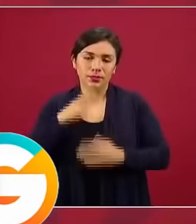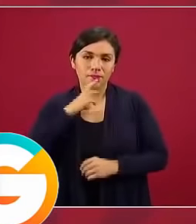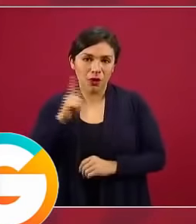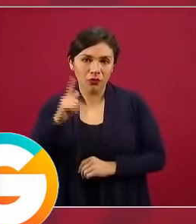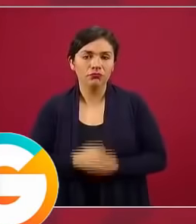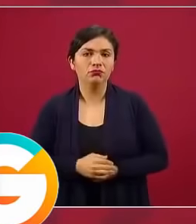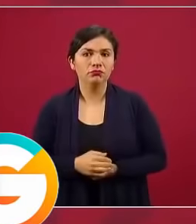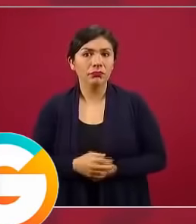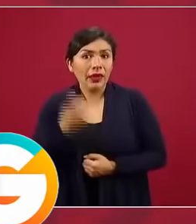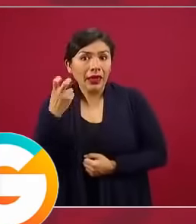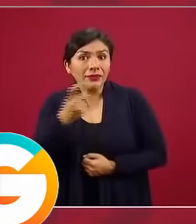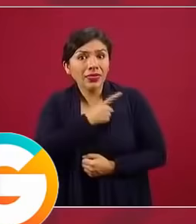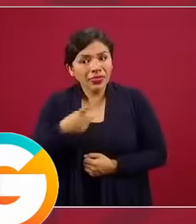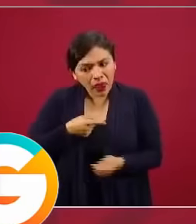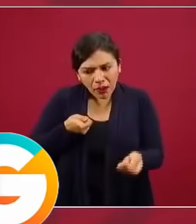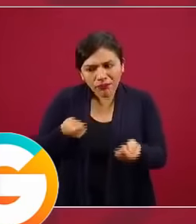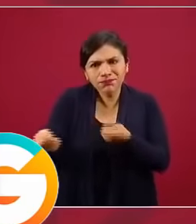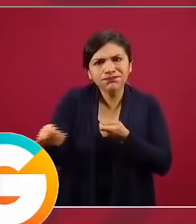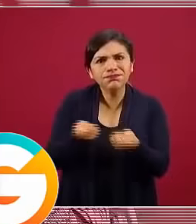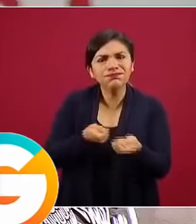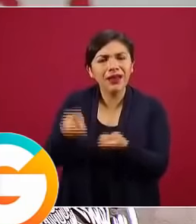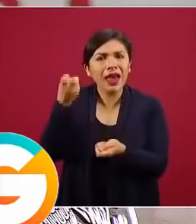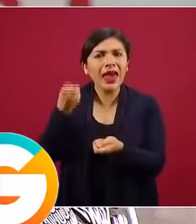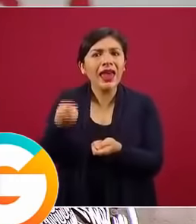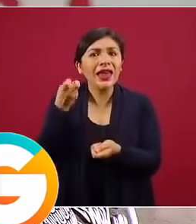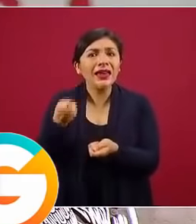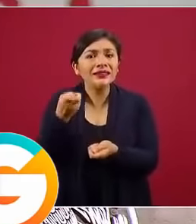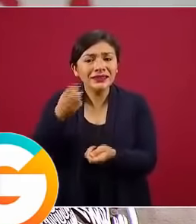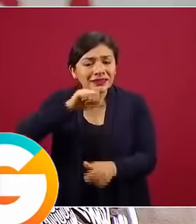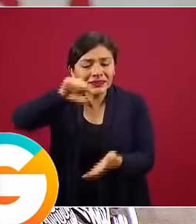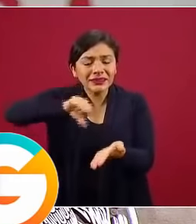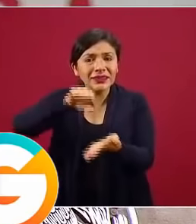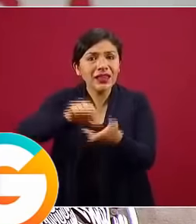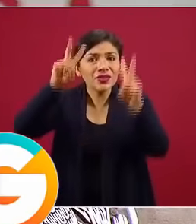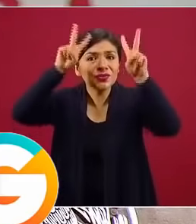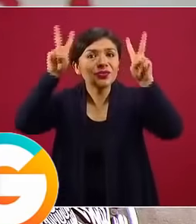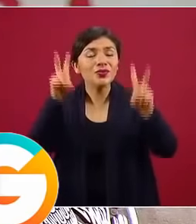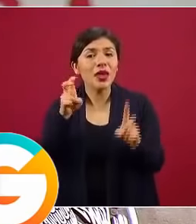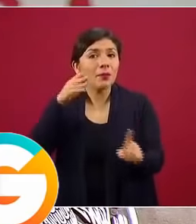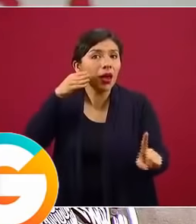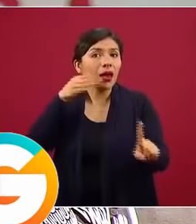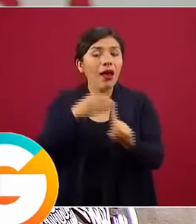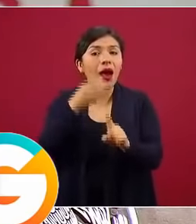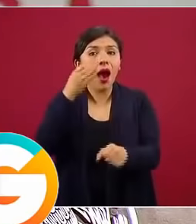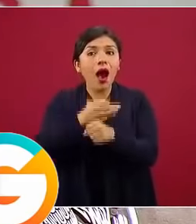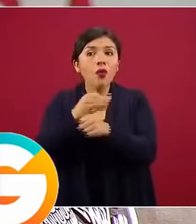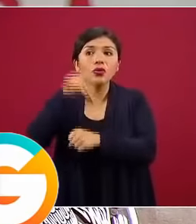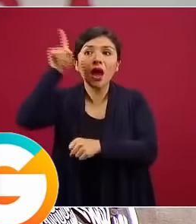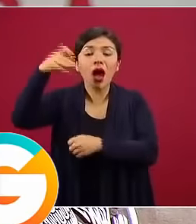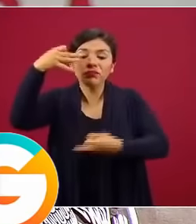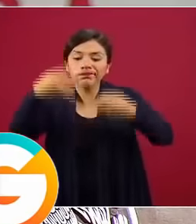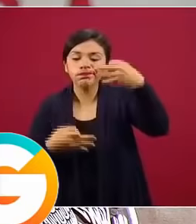Entonces, ¿por qué no regular eso? Ese es el tema, este es el asunto que está en la Corte.